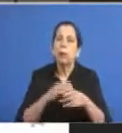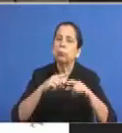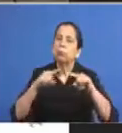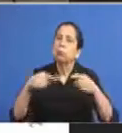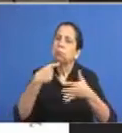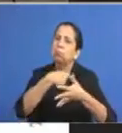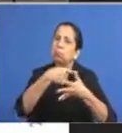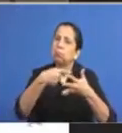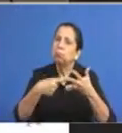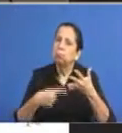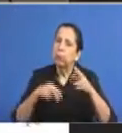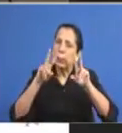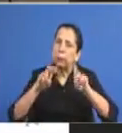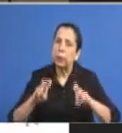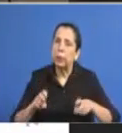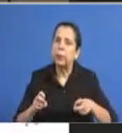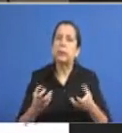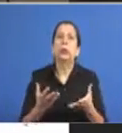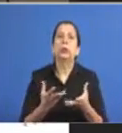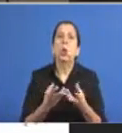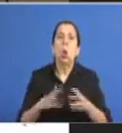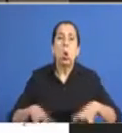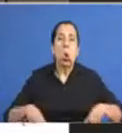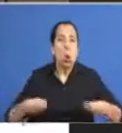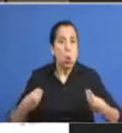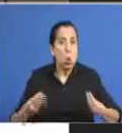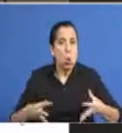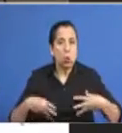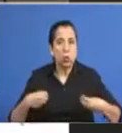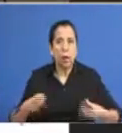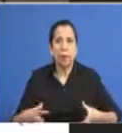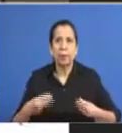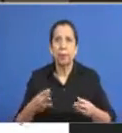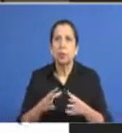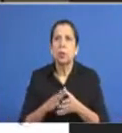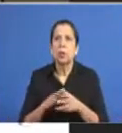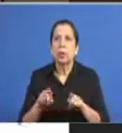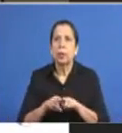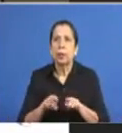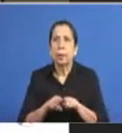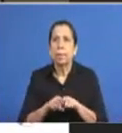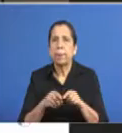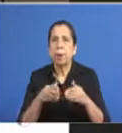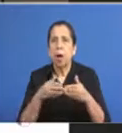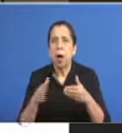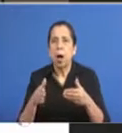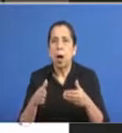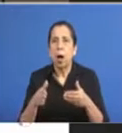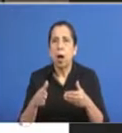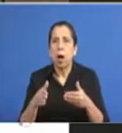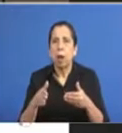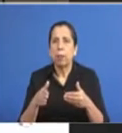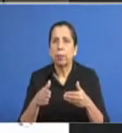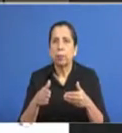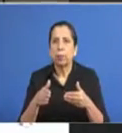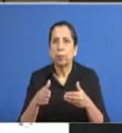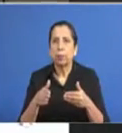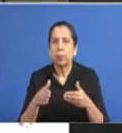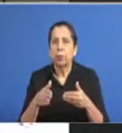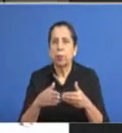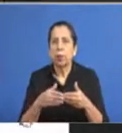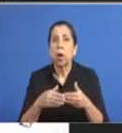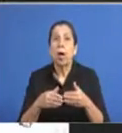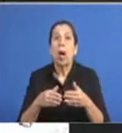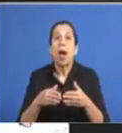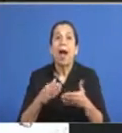revisando los gastos de operación. Le damos gracias también a Dios porque hoy día el combustible está más barato, que